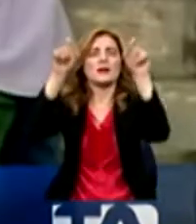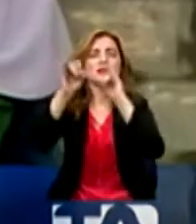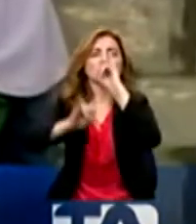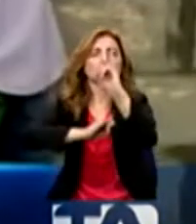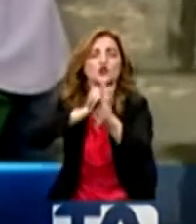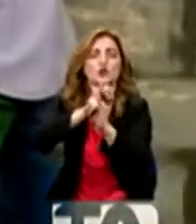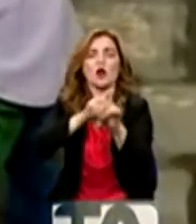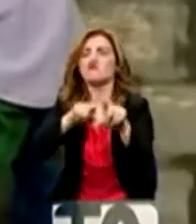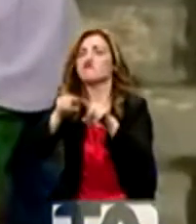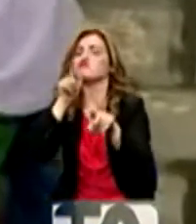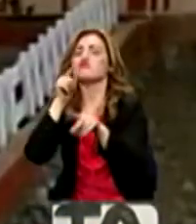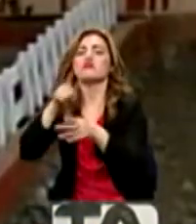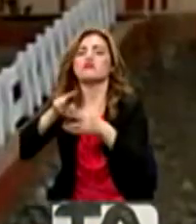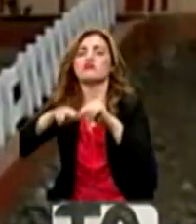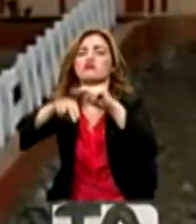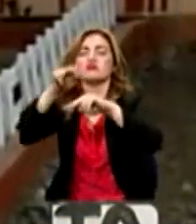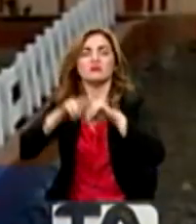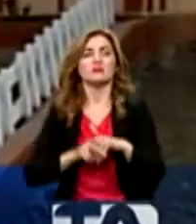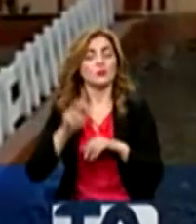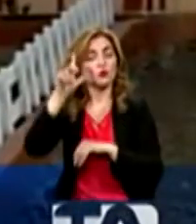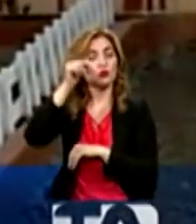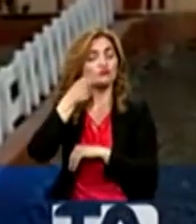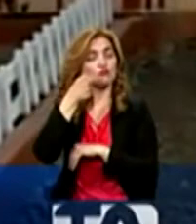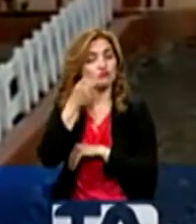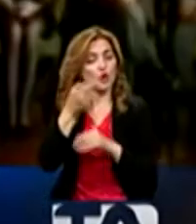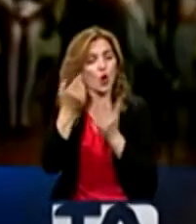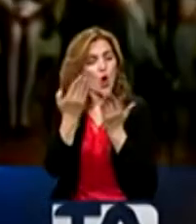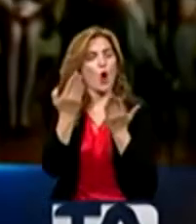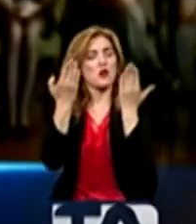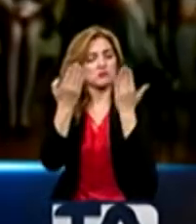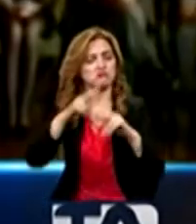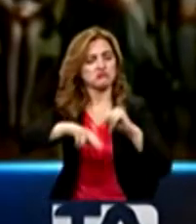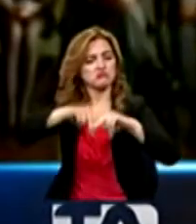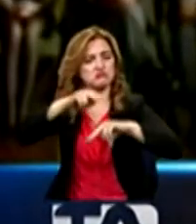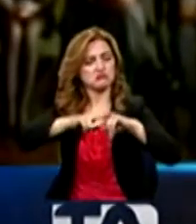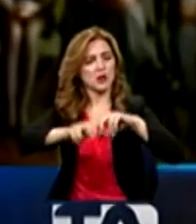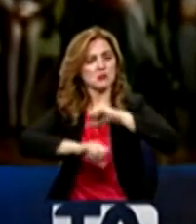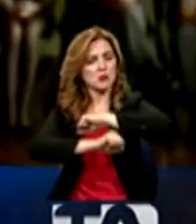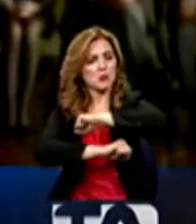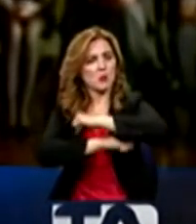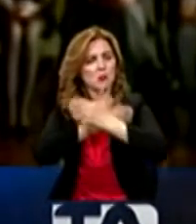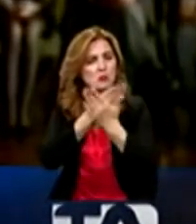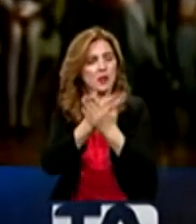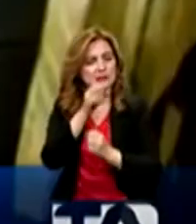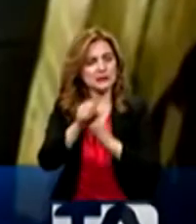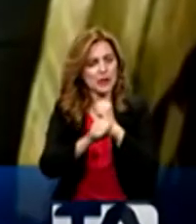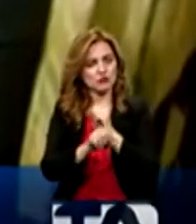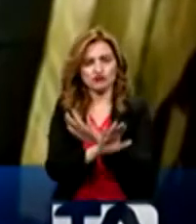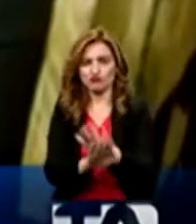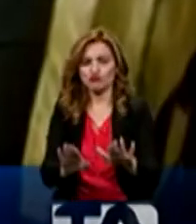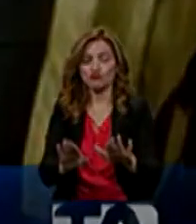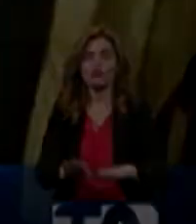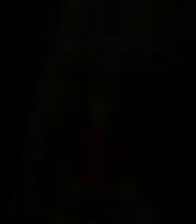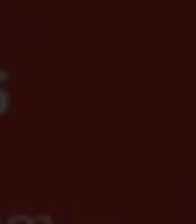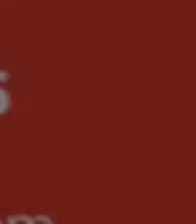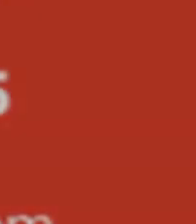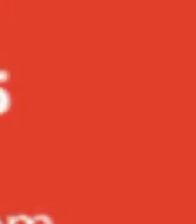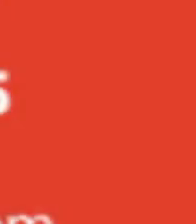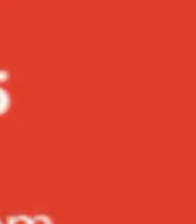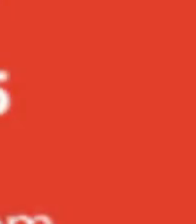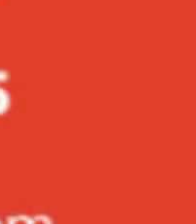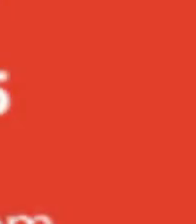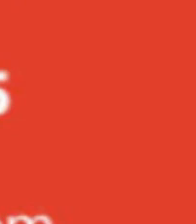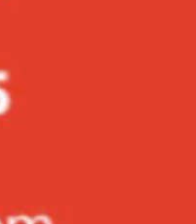El gobierno prevé concluir este año las obras fundamentales ofrecidas en estas provincias. Joana Ramos, 24 horas.